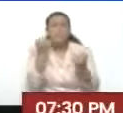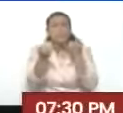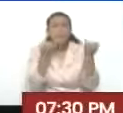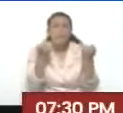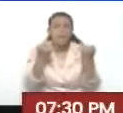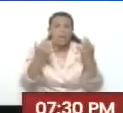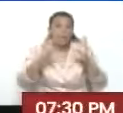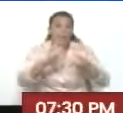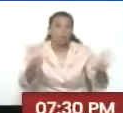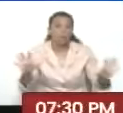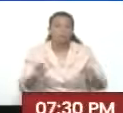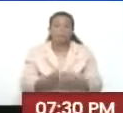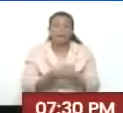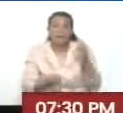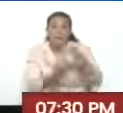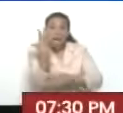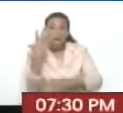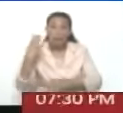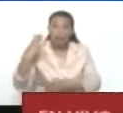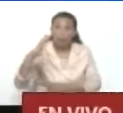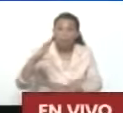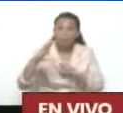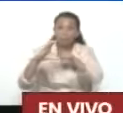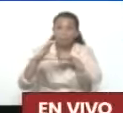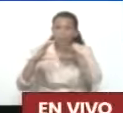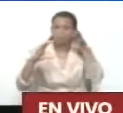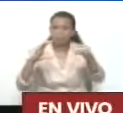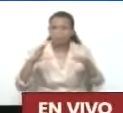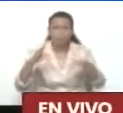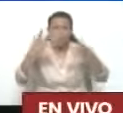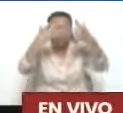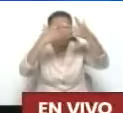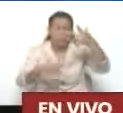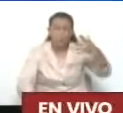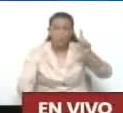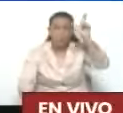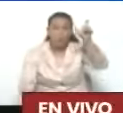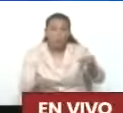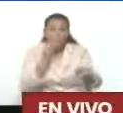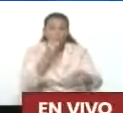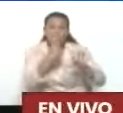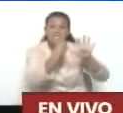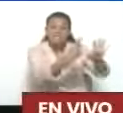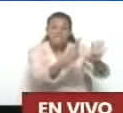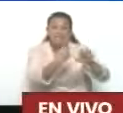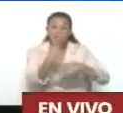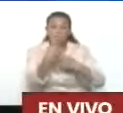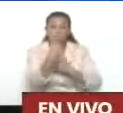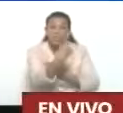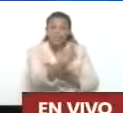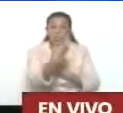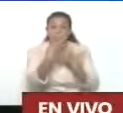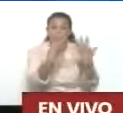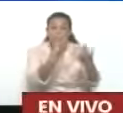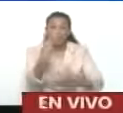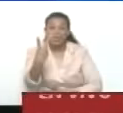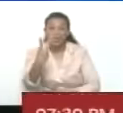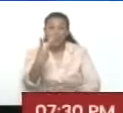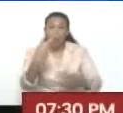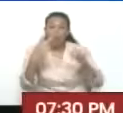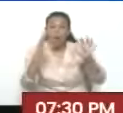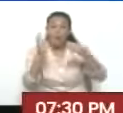grandes creadores de contenido en redes sociales, hay uno que tiene 192 millones de seguidores, un